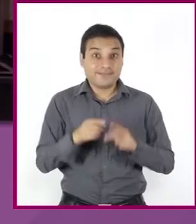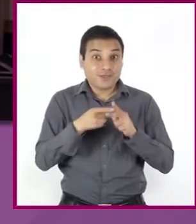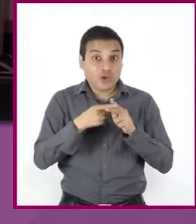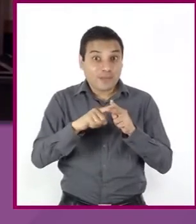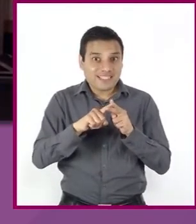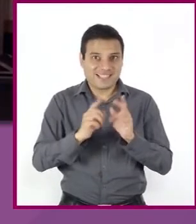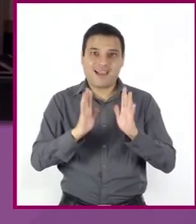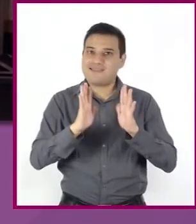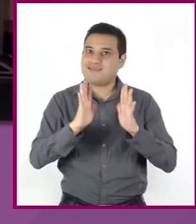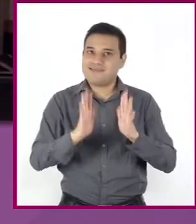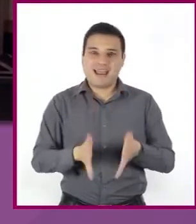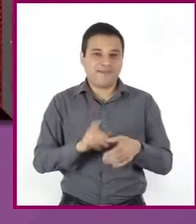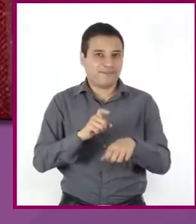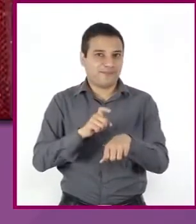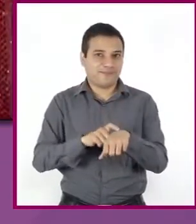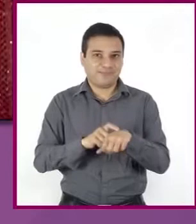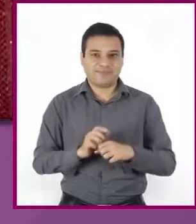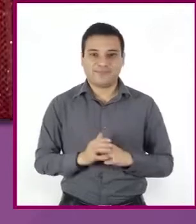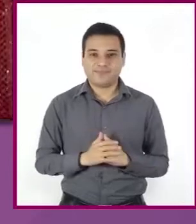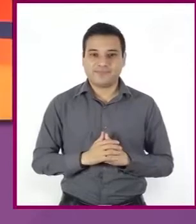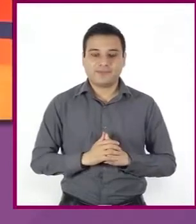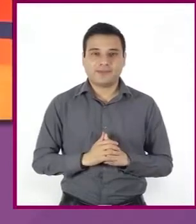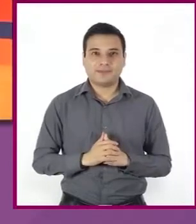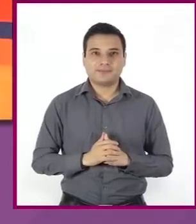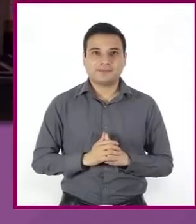¡Comienza el tiempo!